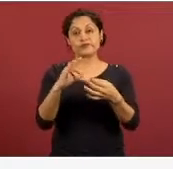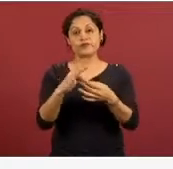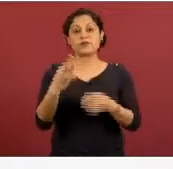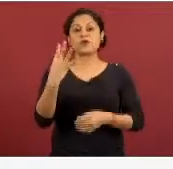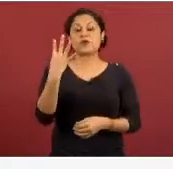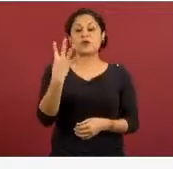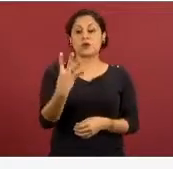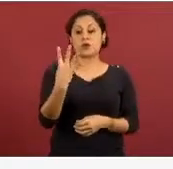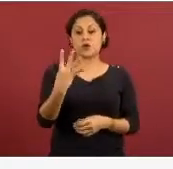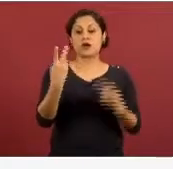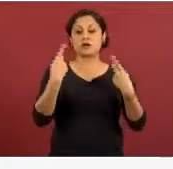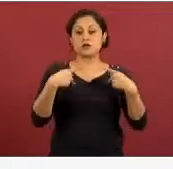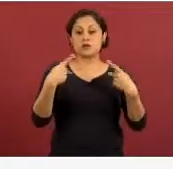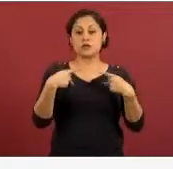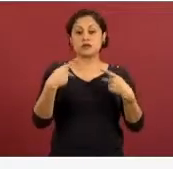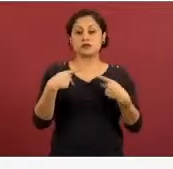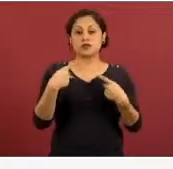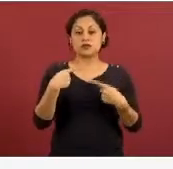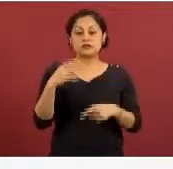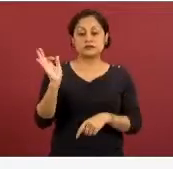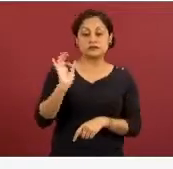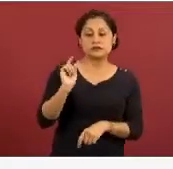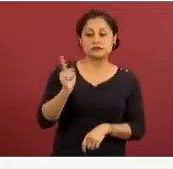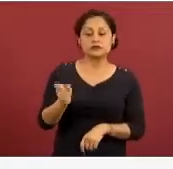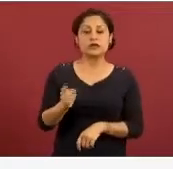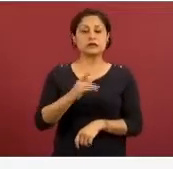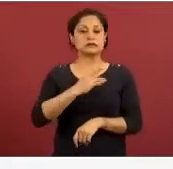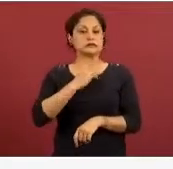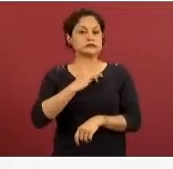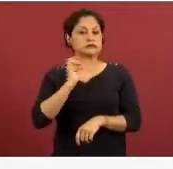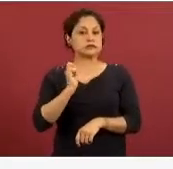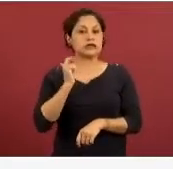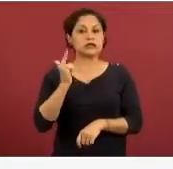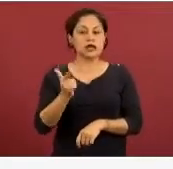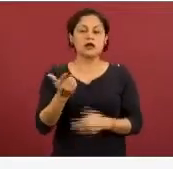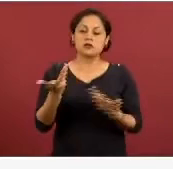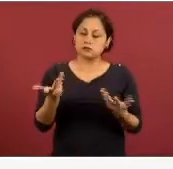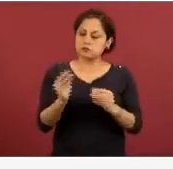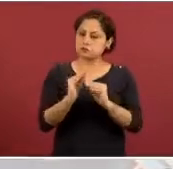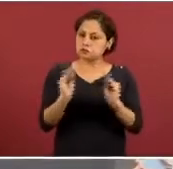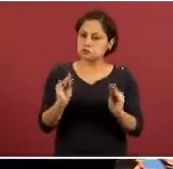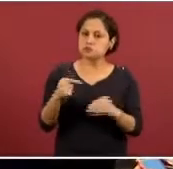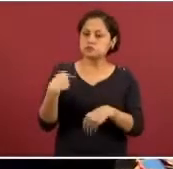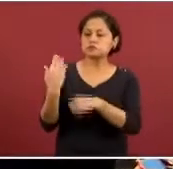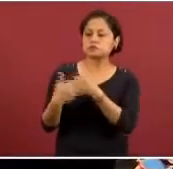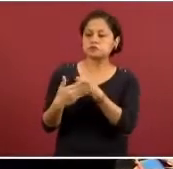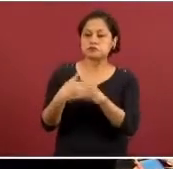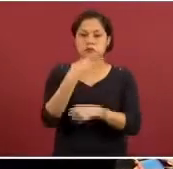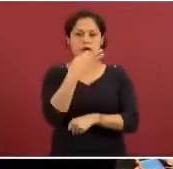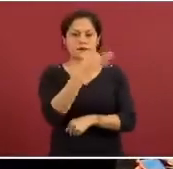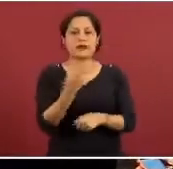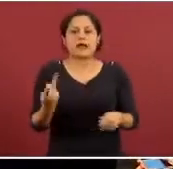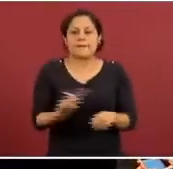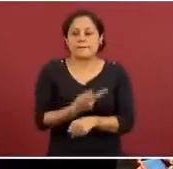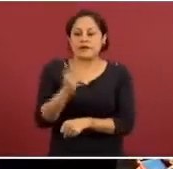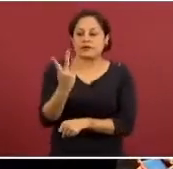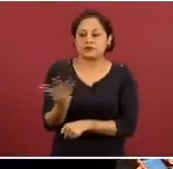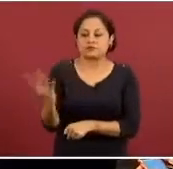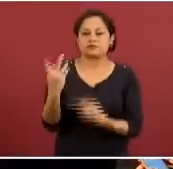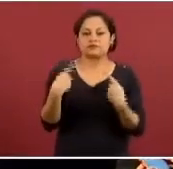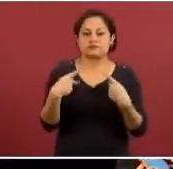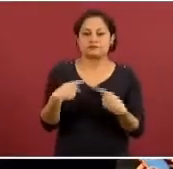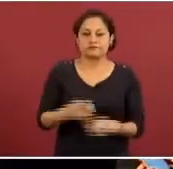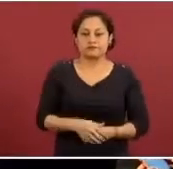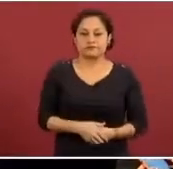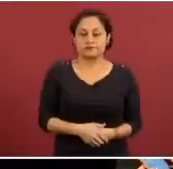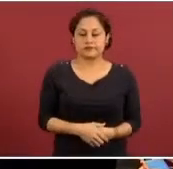portadores asintomáticos en los que estaremos también como siempre pues dando la información. ¿Me podría pasar la siguiente, por